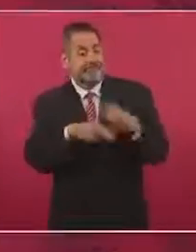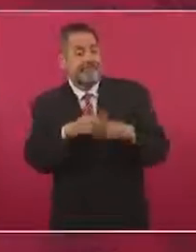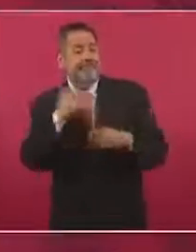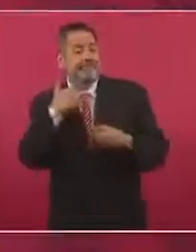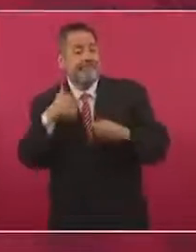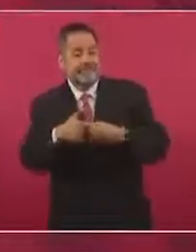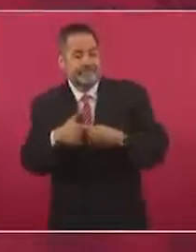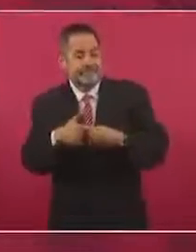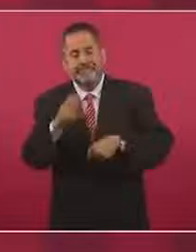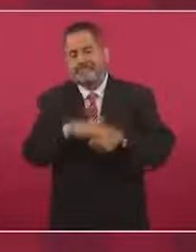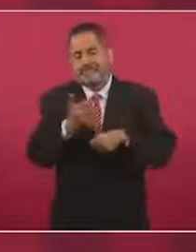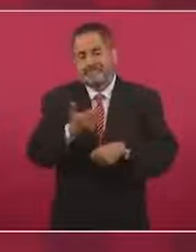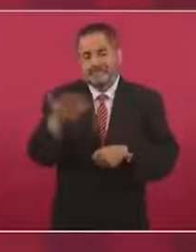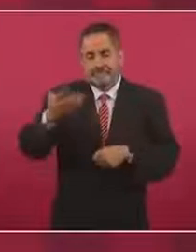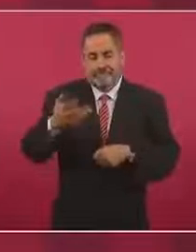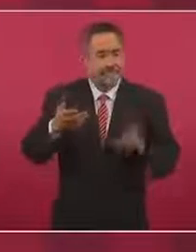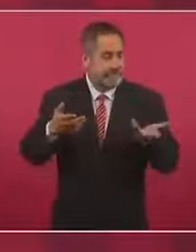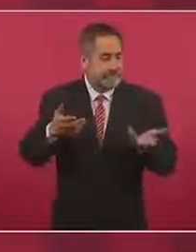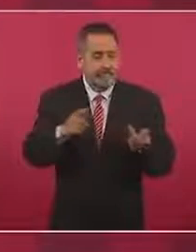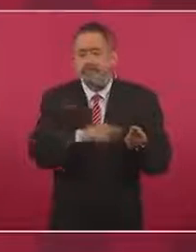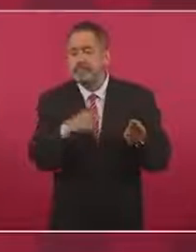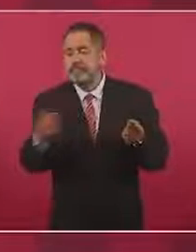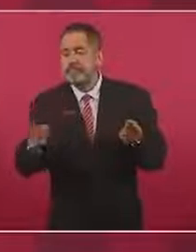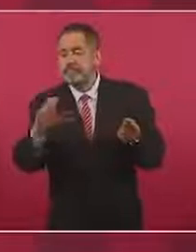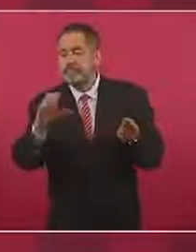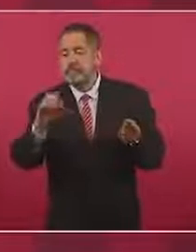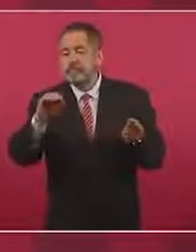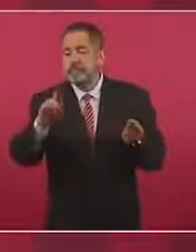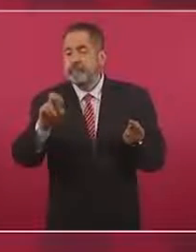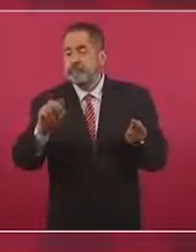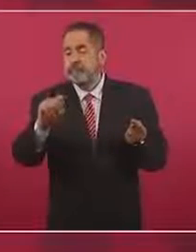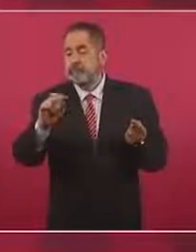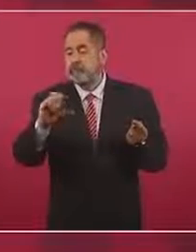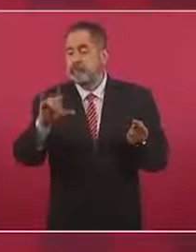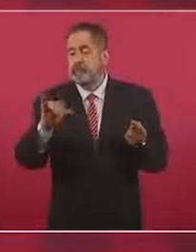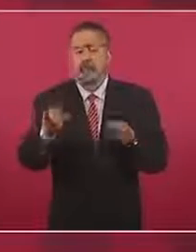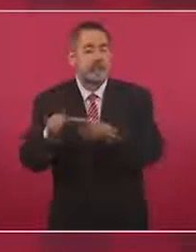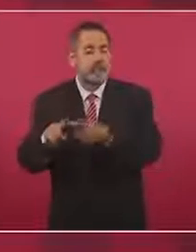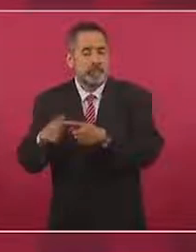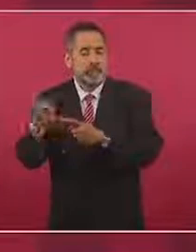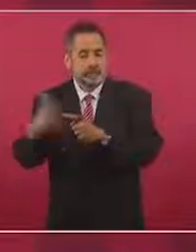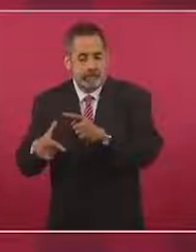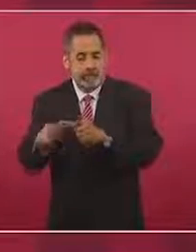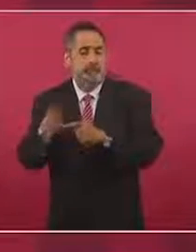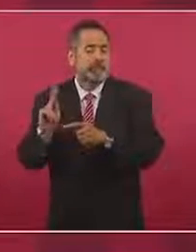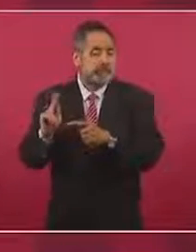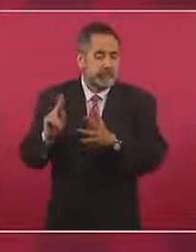más precio que el combustóleo, pero no solo eso,